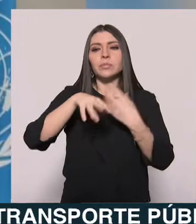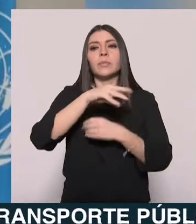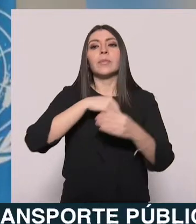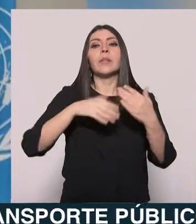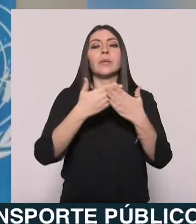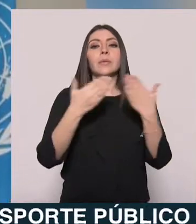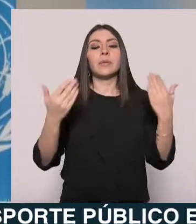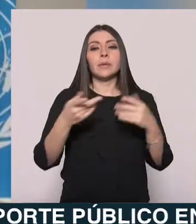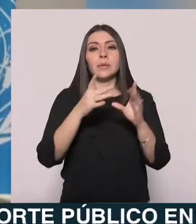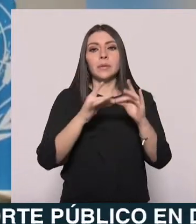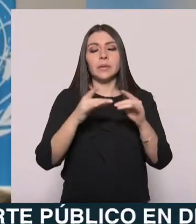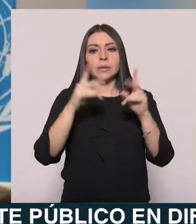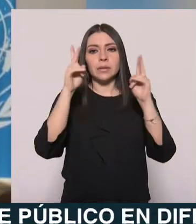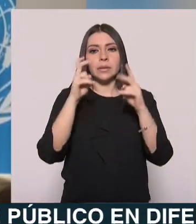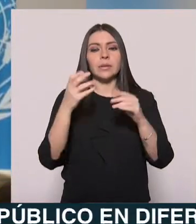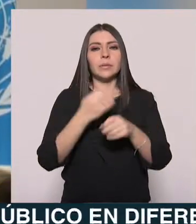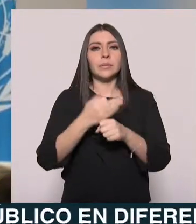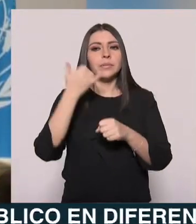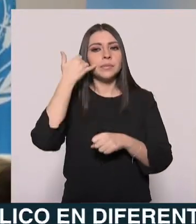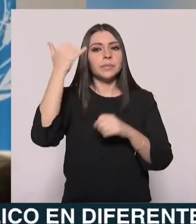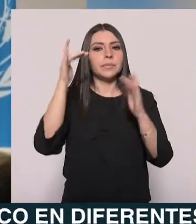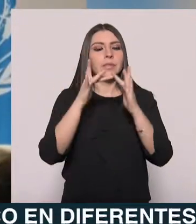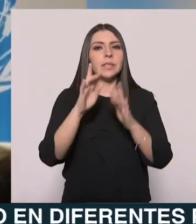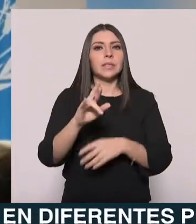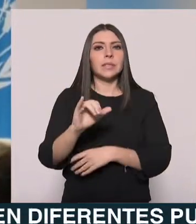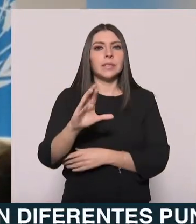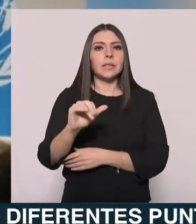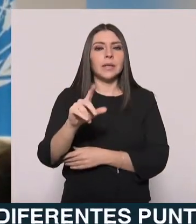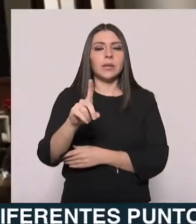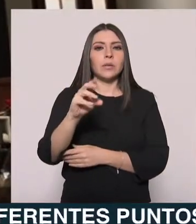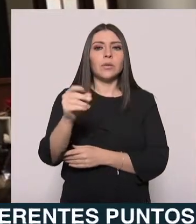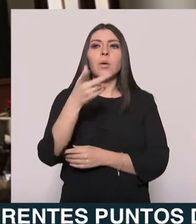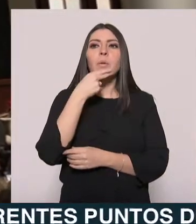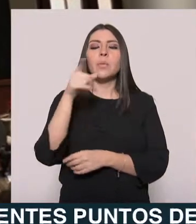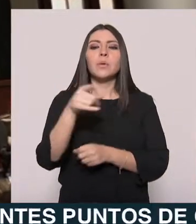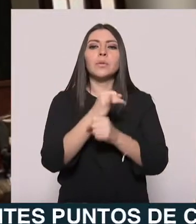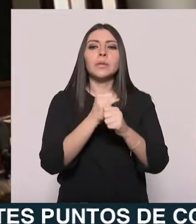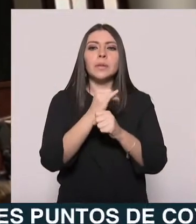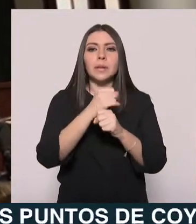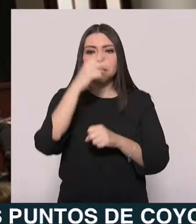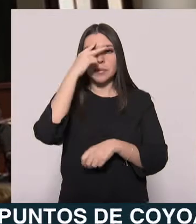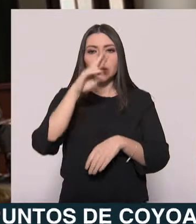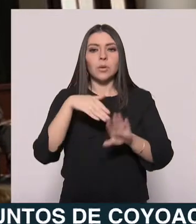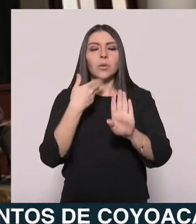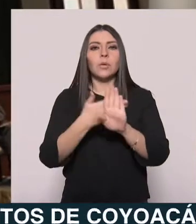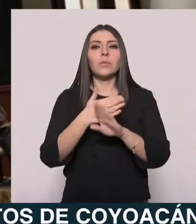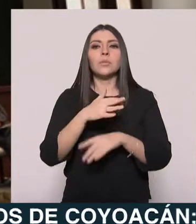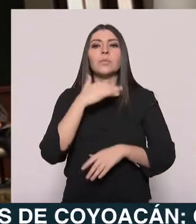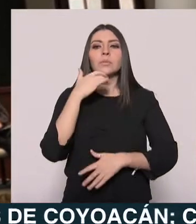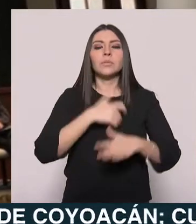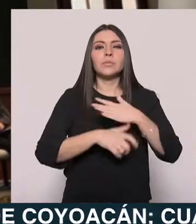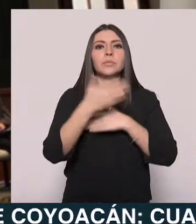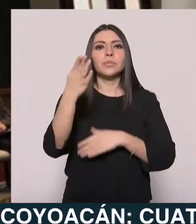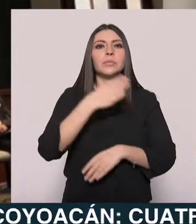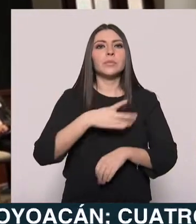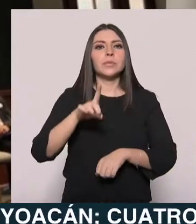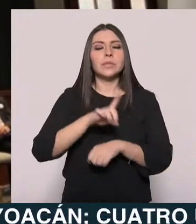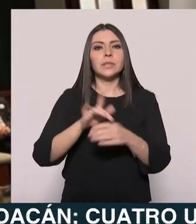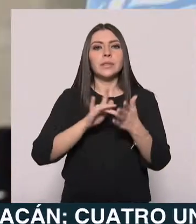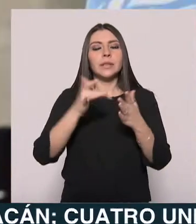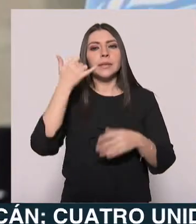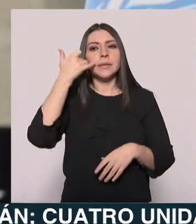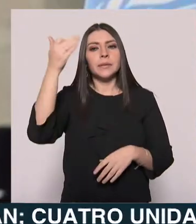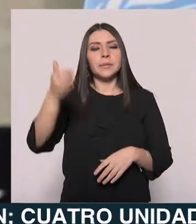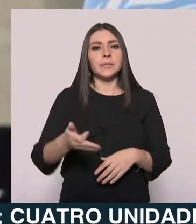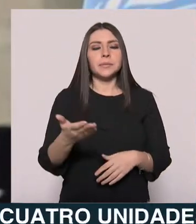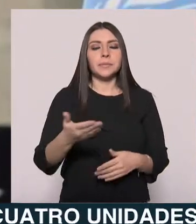Internacional contra la Corrupción, tenemos en la línea telefónica a Ricardo Alvarado. Él es investigador de Mexicanos contra la Corrupción. Ricardo, muy buenos días. Gracias por tomarnos